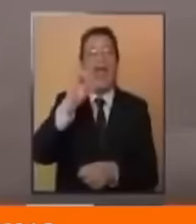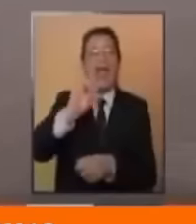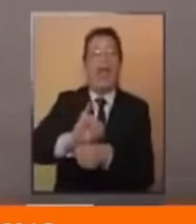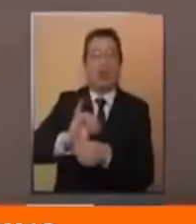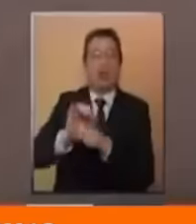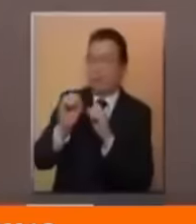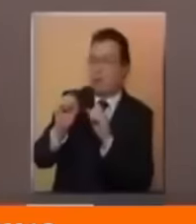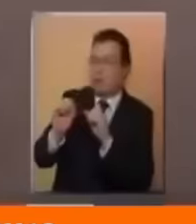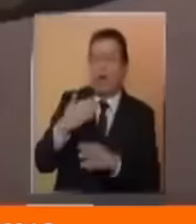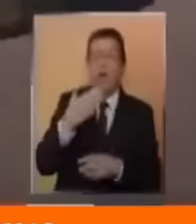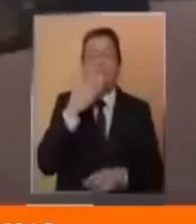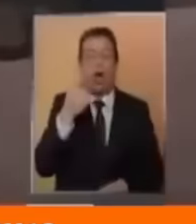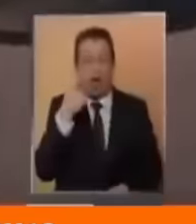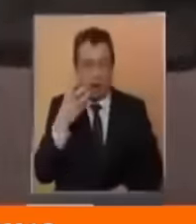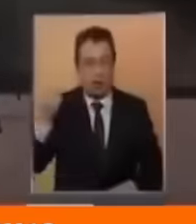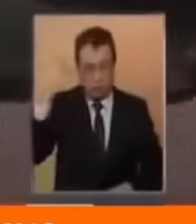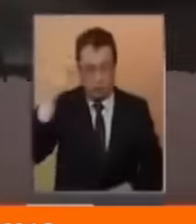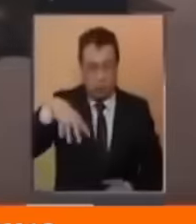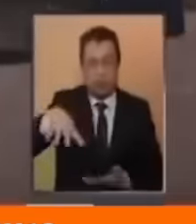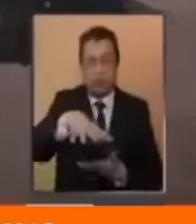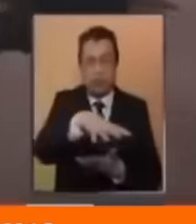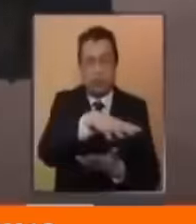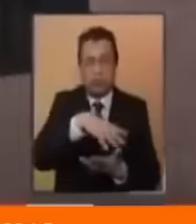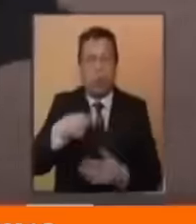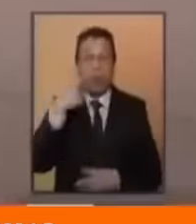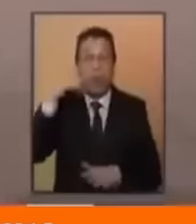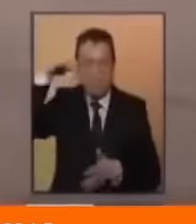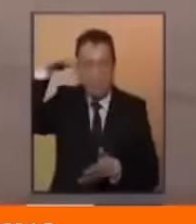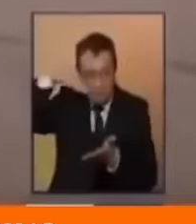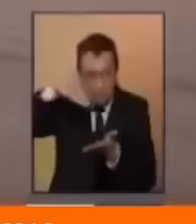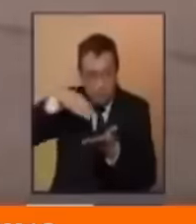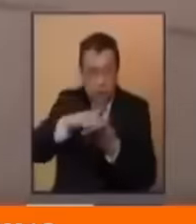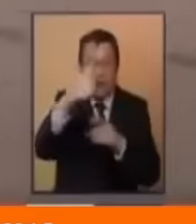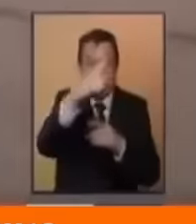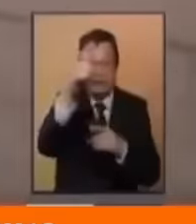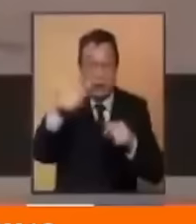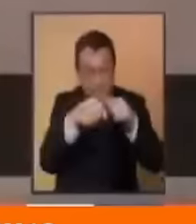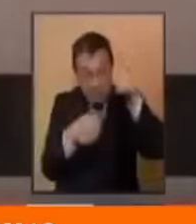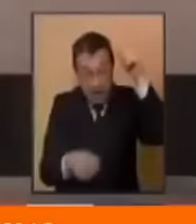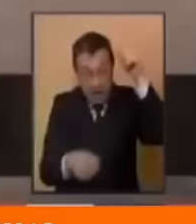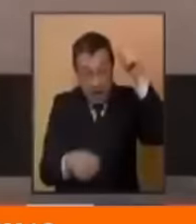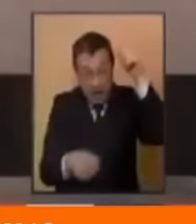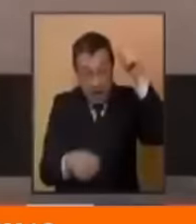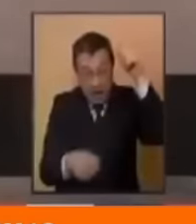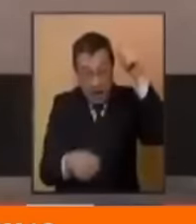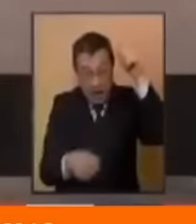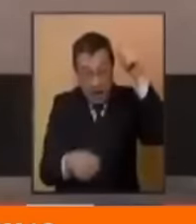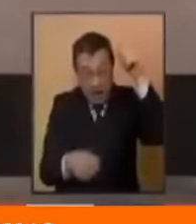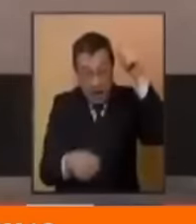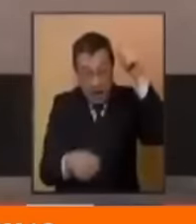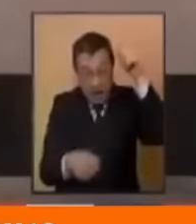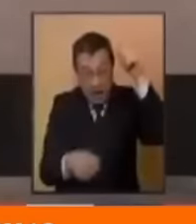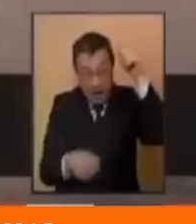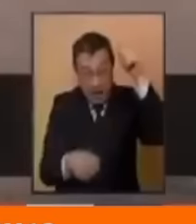a buena pilotar. Buena parte de la formación. Realizamos un vuelo rasante a unos 100 metros de altura. Yo sé que lo